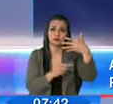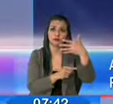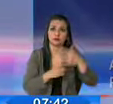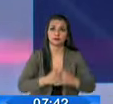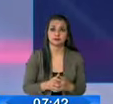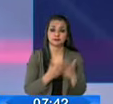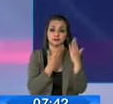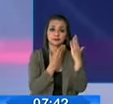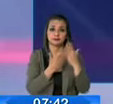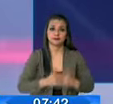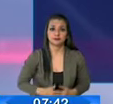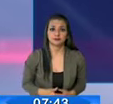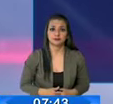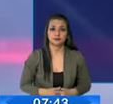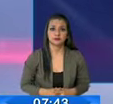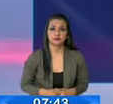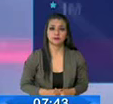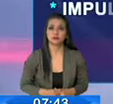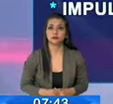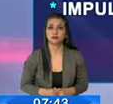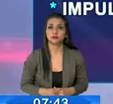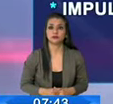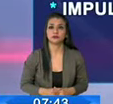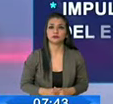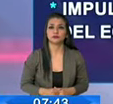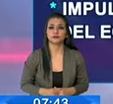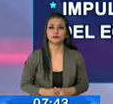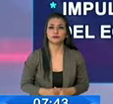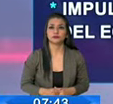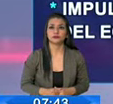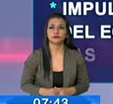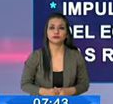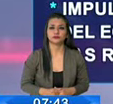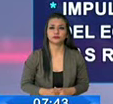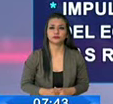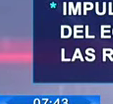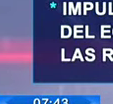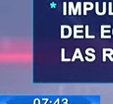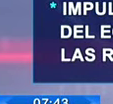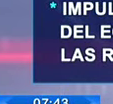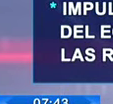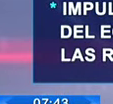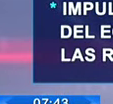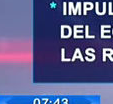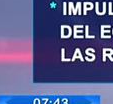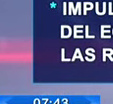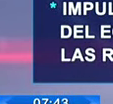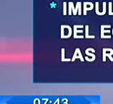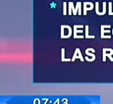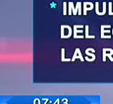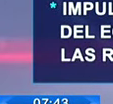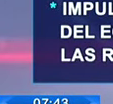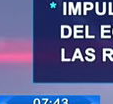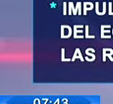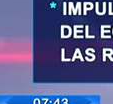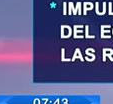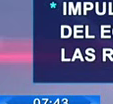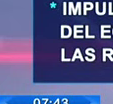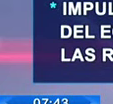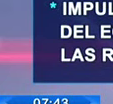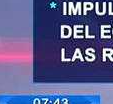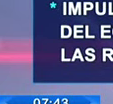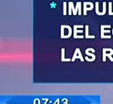soberanías y la construcción de la paz, defender los derechos humanos y los de la naturaleza, impulsar la inserción estratégica del Ecuador y